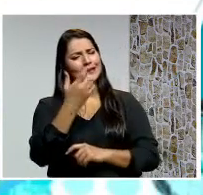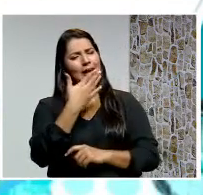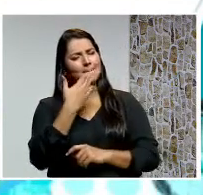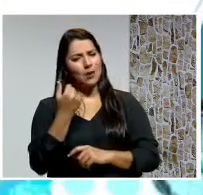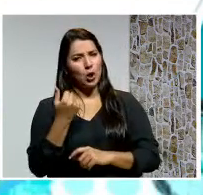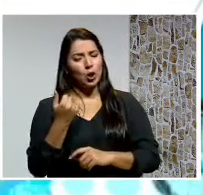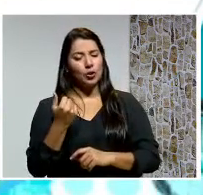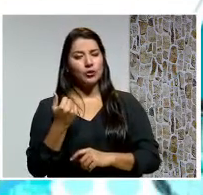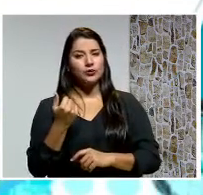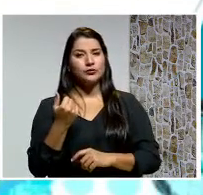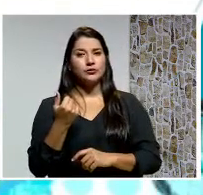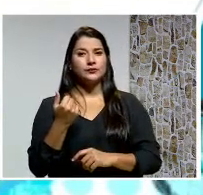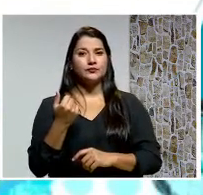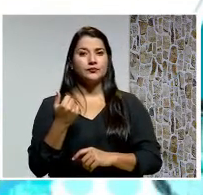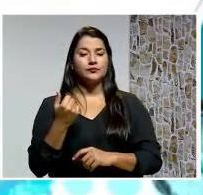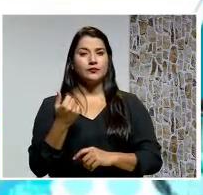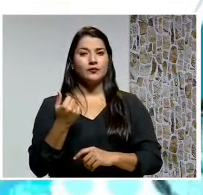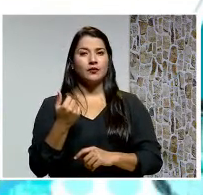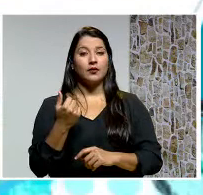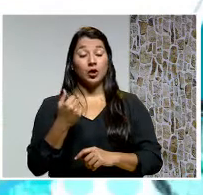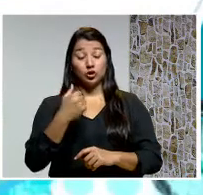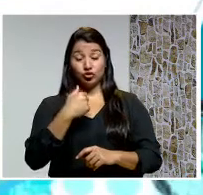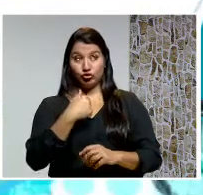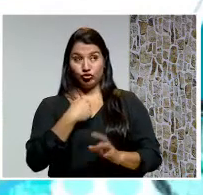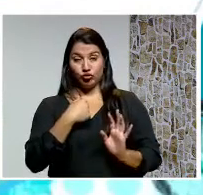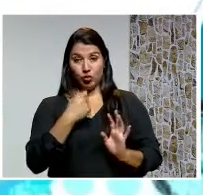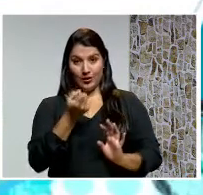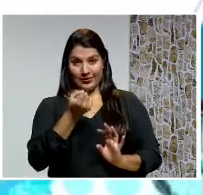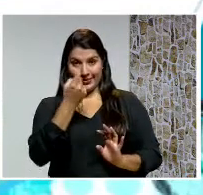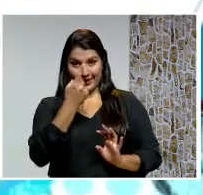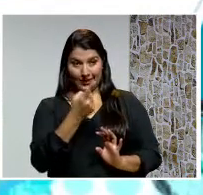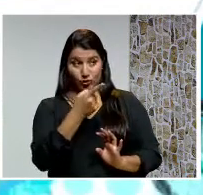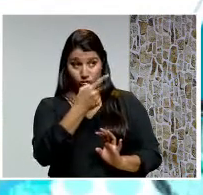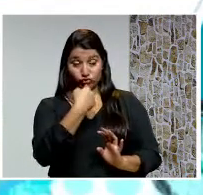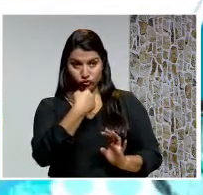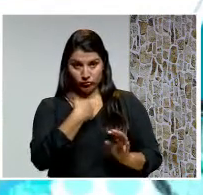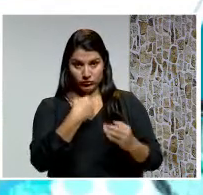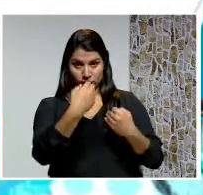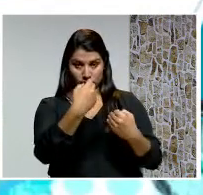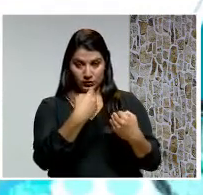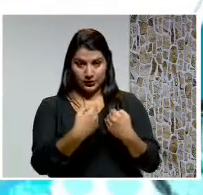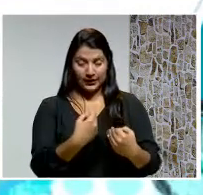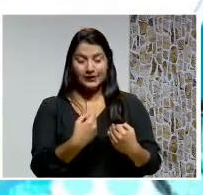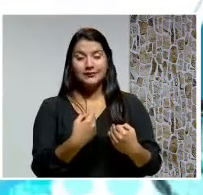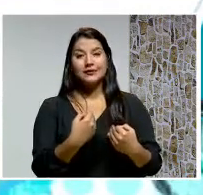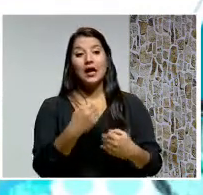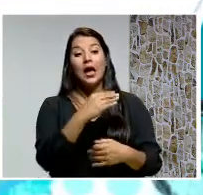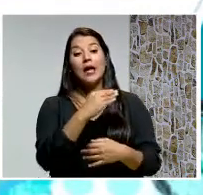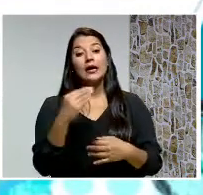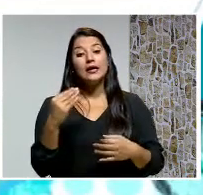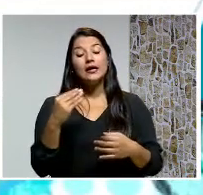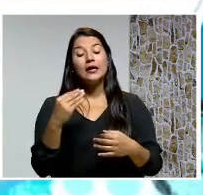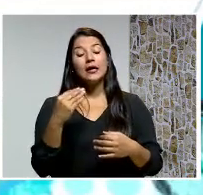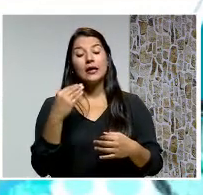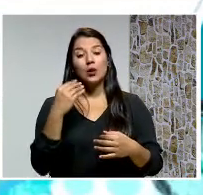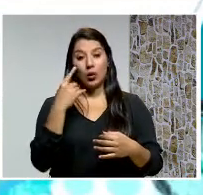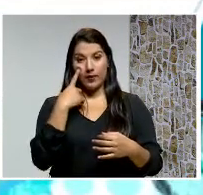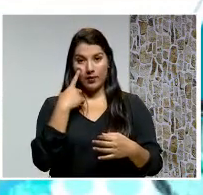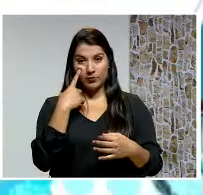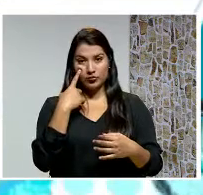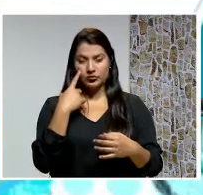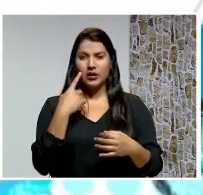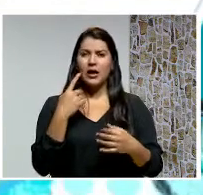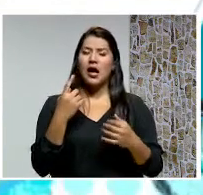contexto, deduzco de lo que usted nos está explicando y de lo que estamos viendo en el comportamiento, es que hay